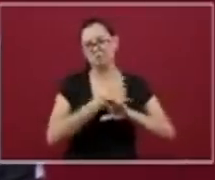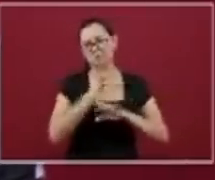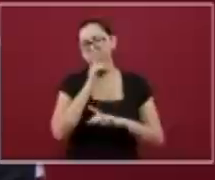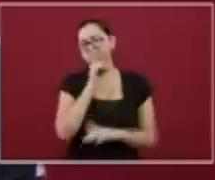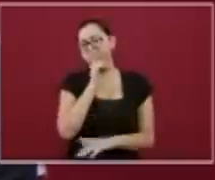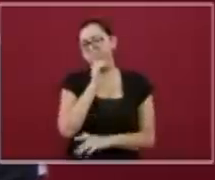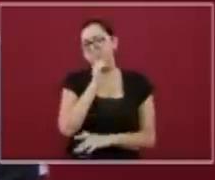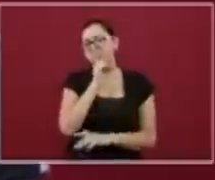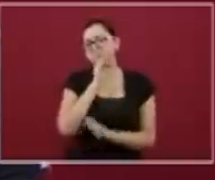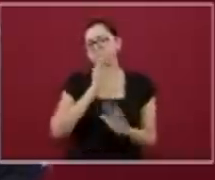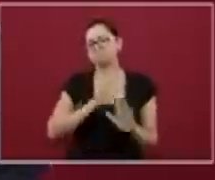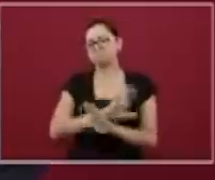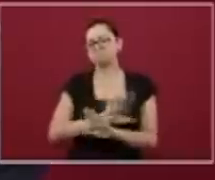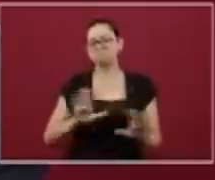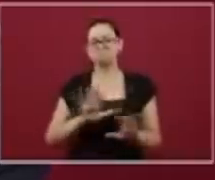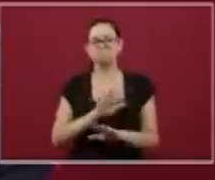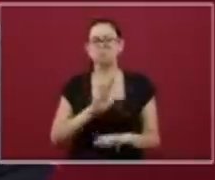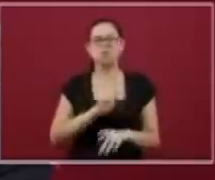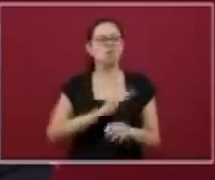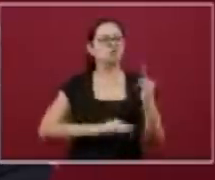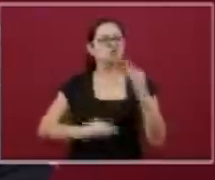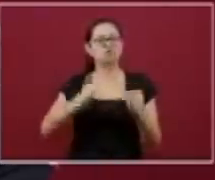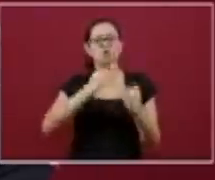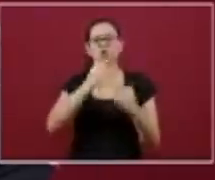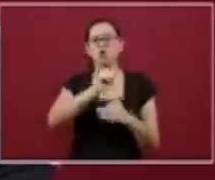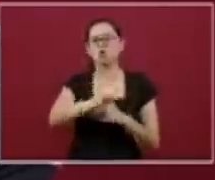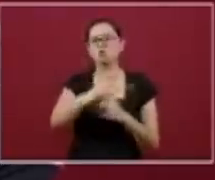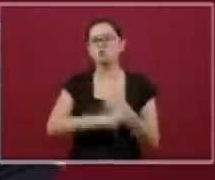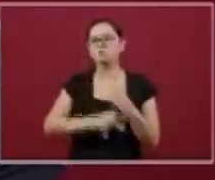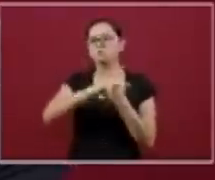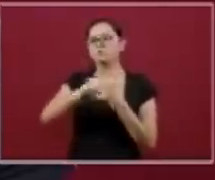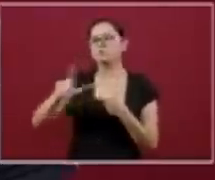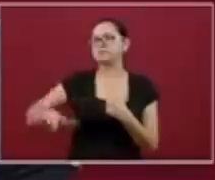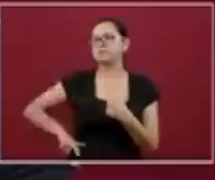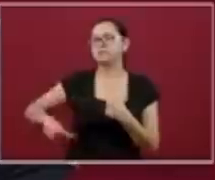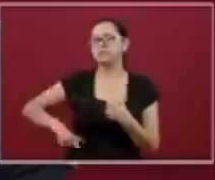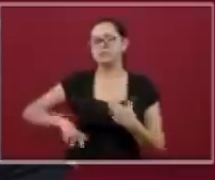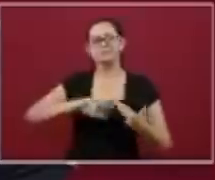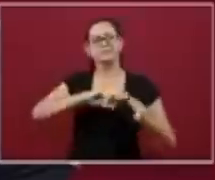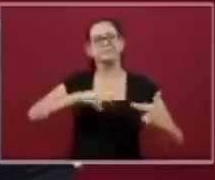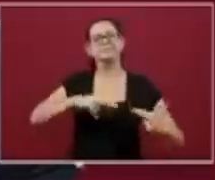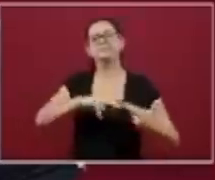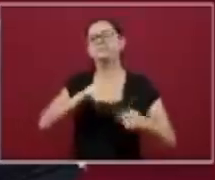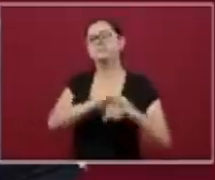extranjero. Queremos llevar una relación de amistad.